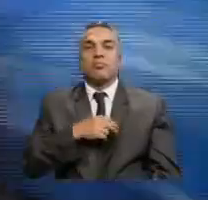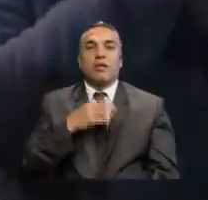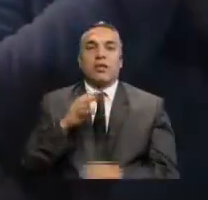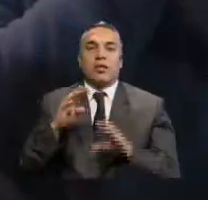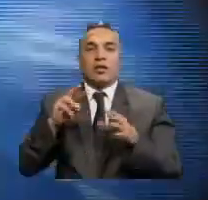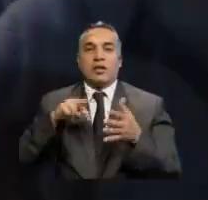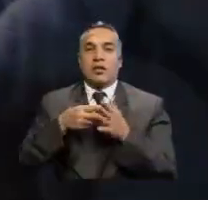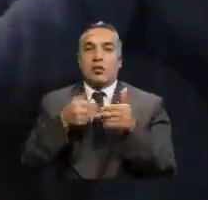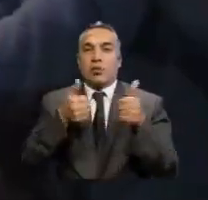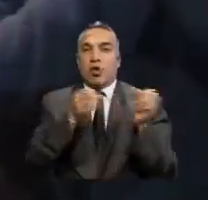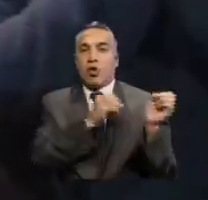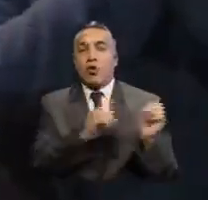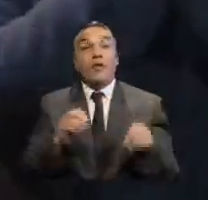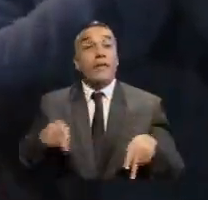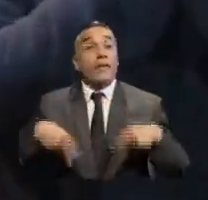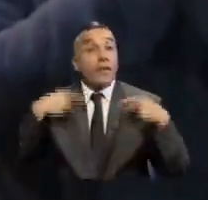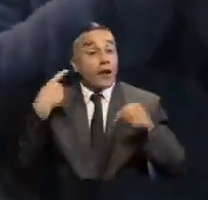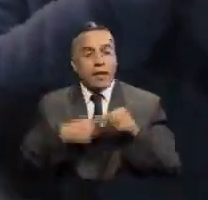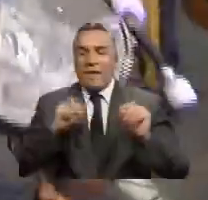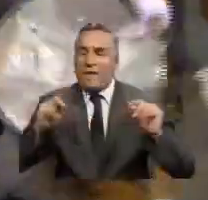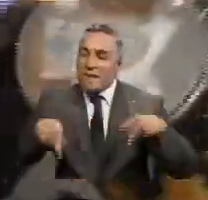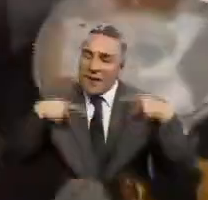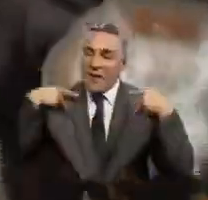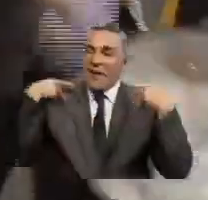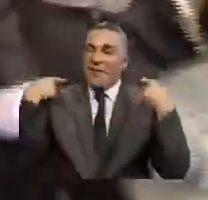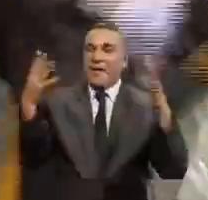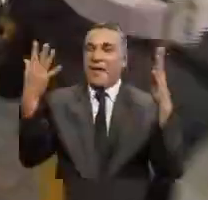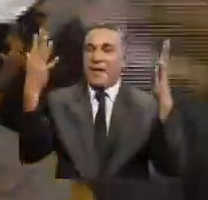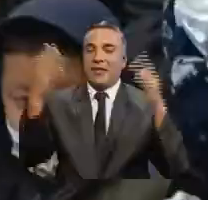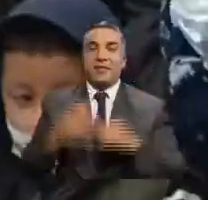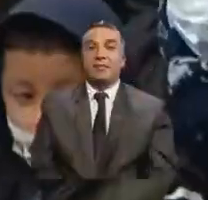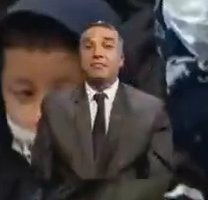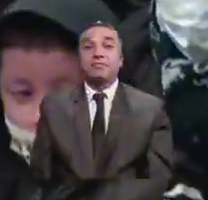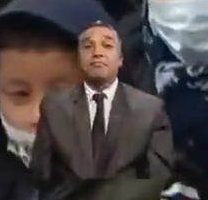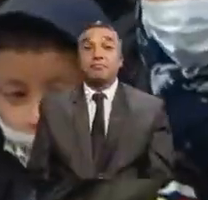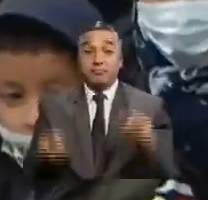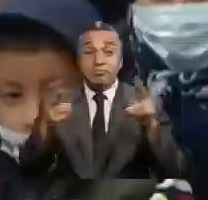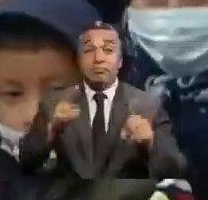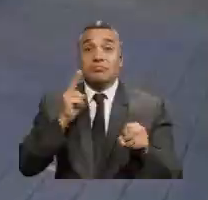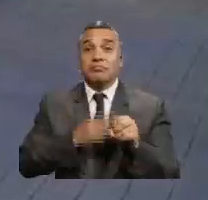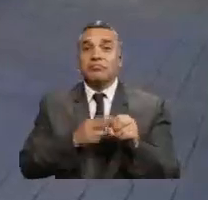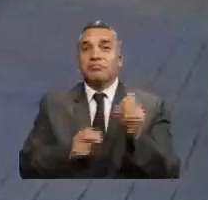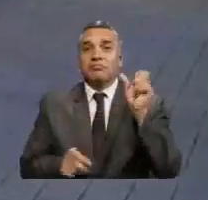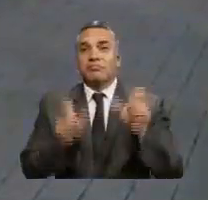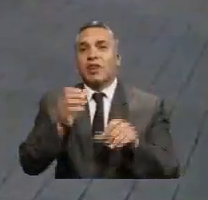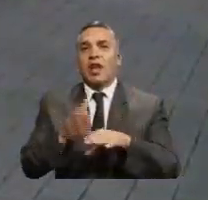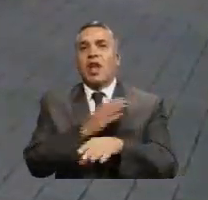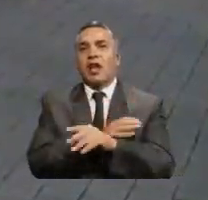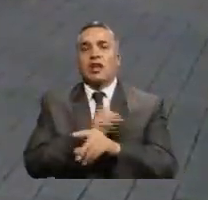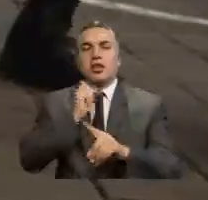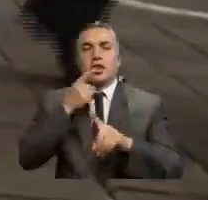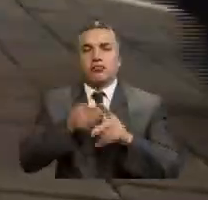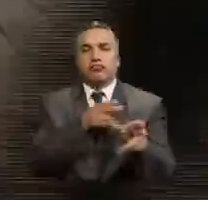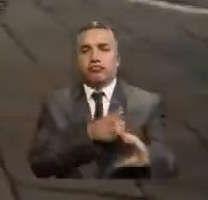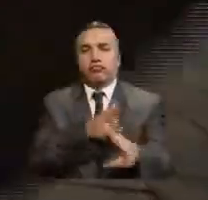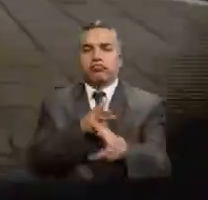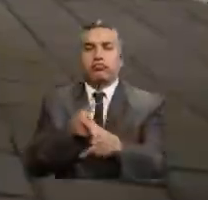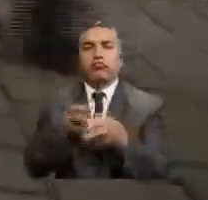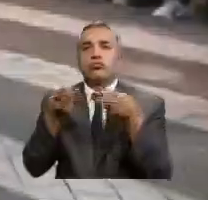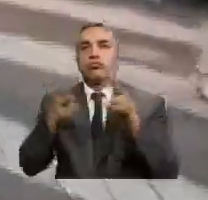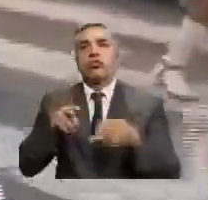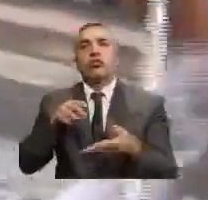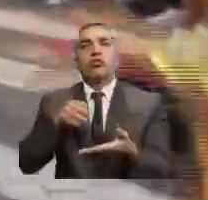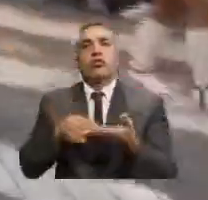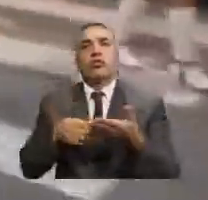hecha. ¡Que viva Quito! ¡Que viva Quito! En este evento colorido también participaron veteranos de guerra, estudiantes y carros